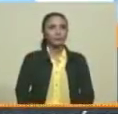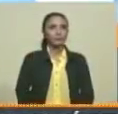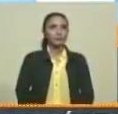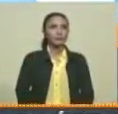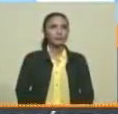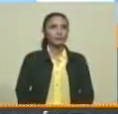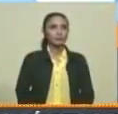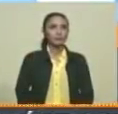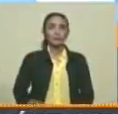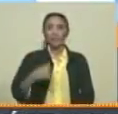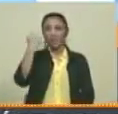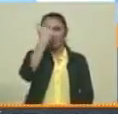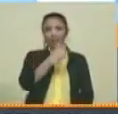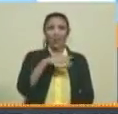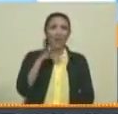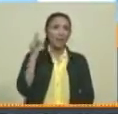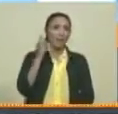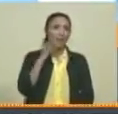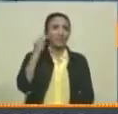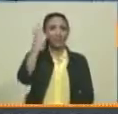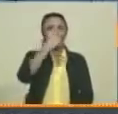Está como amarillo, ¿verdad?